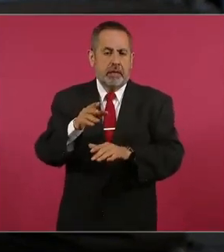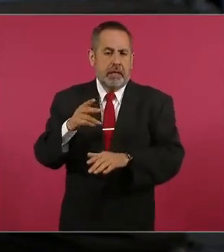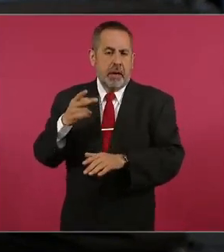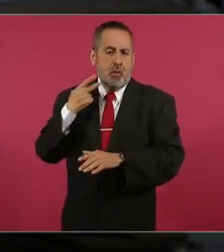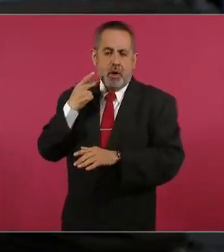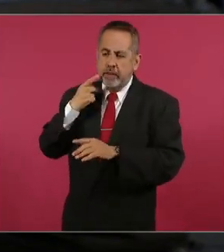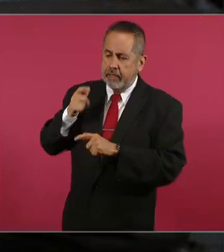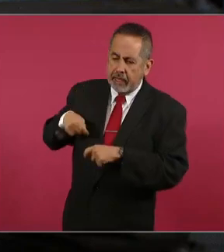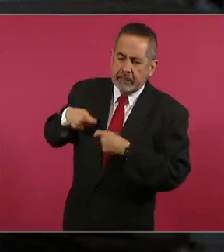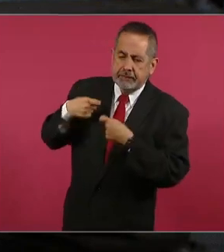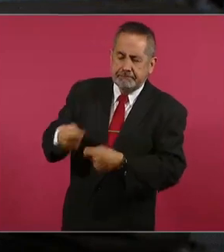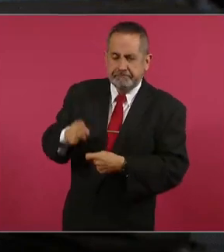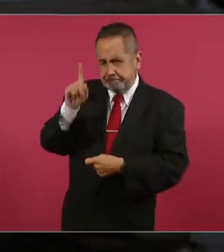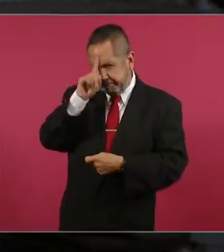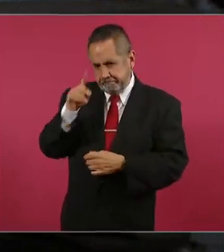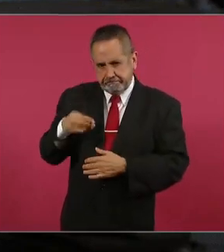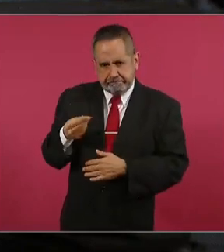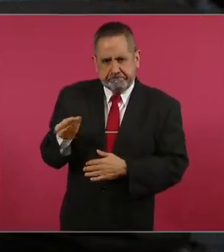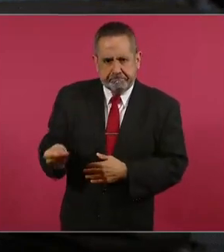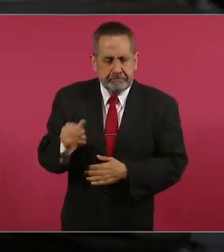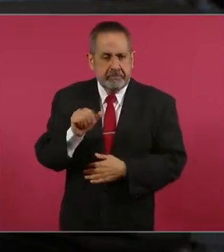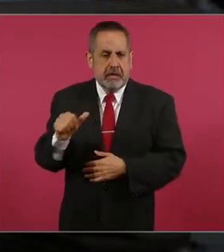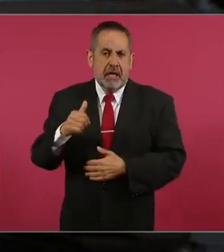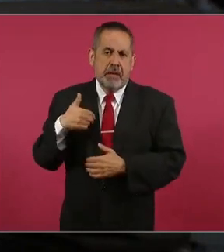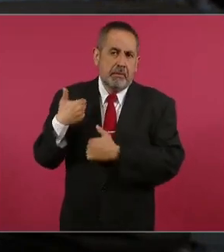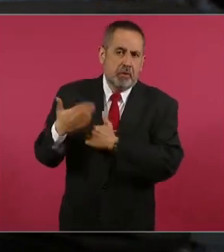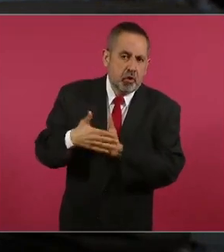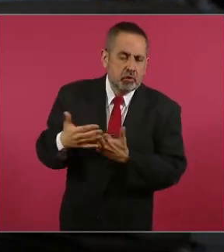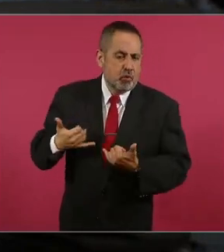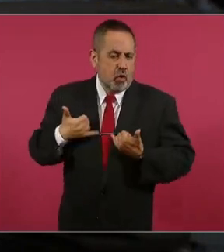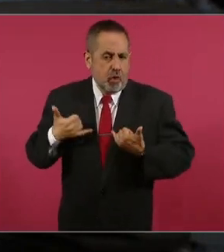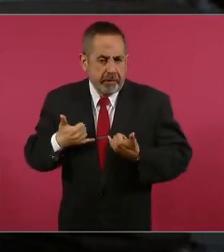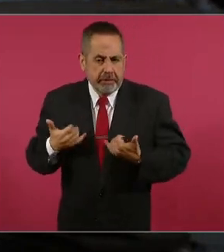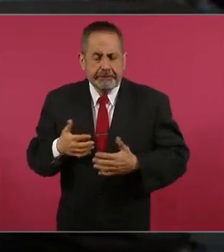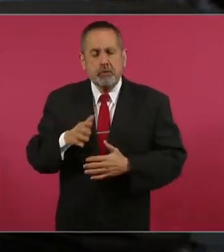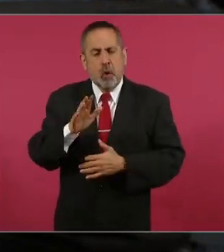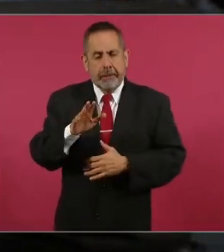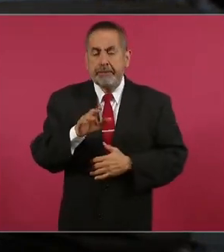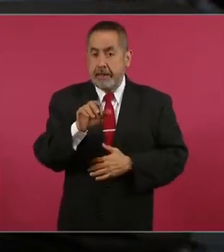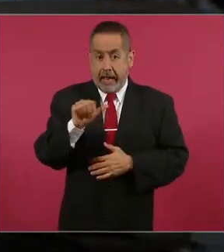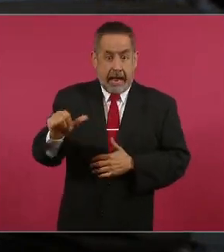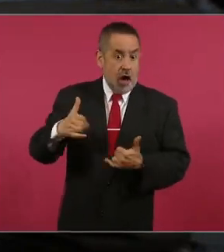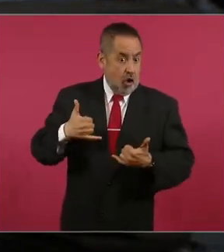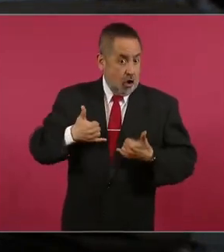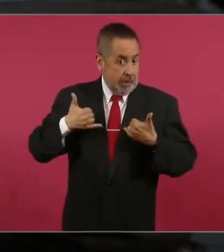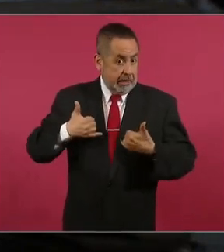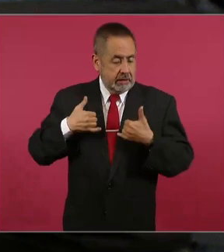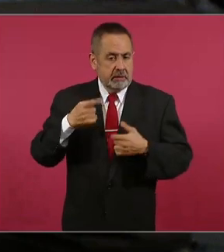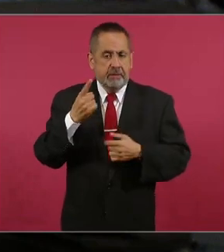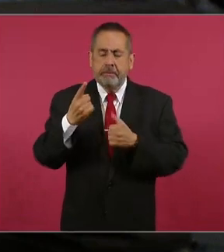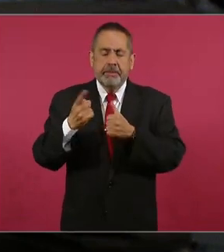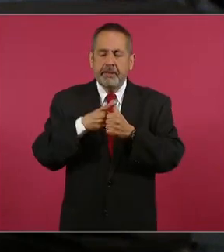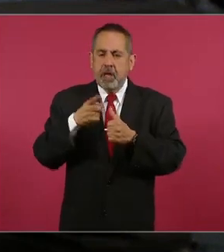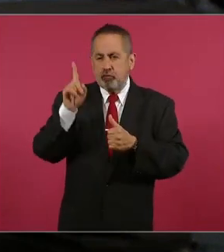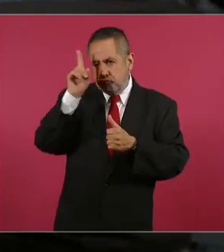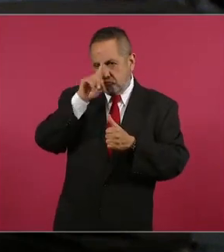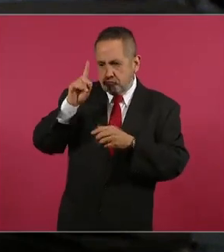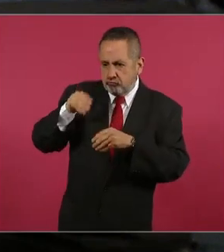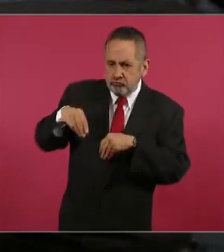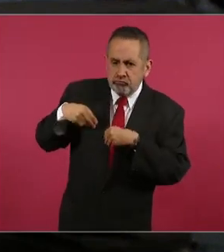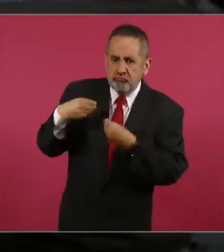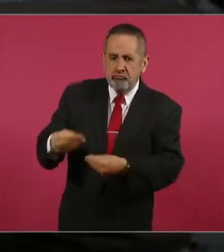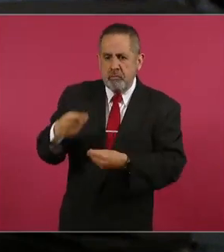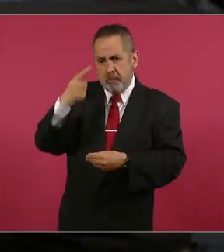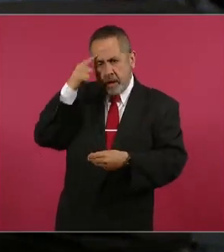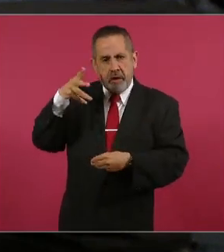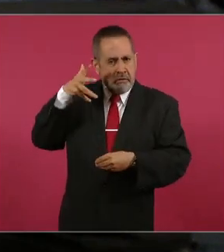dejar. En cuanto a los jóvenes, ¿cuál es el principal legado que se les va a dar a